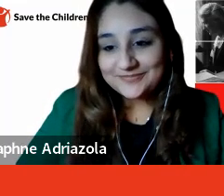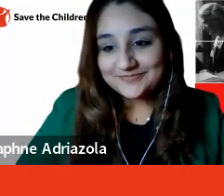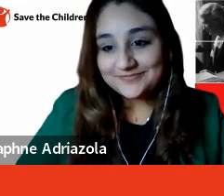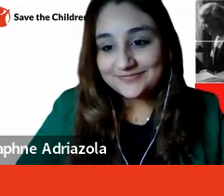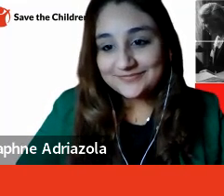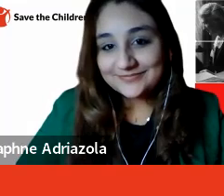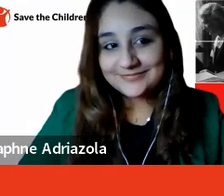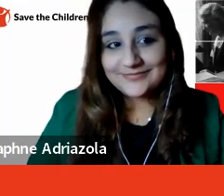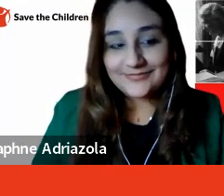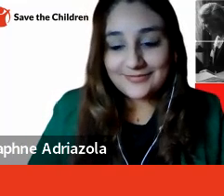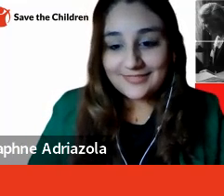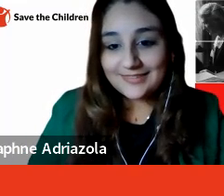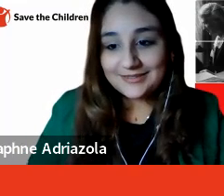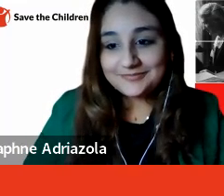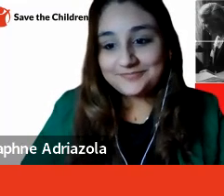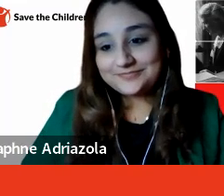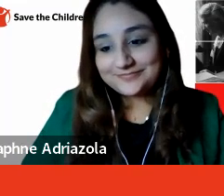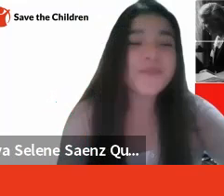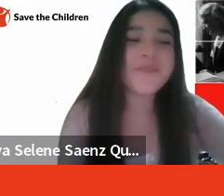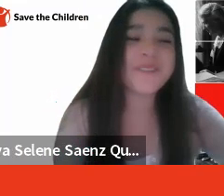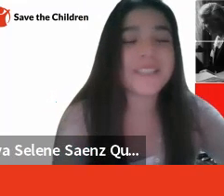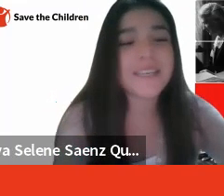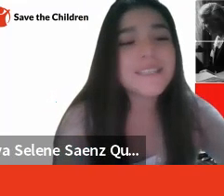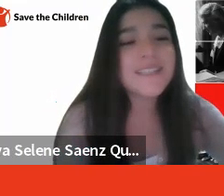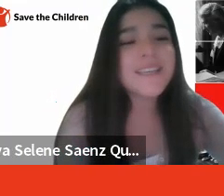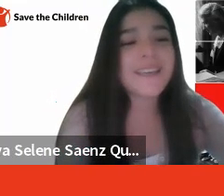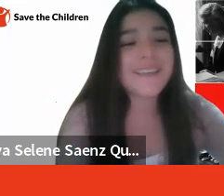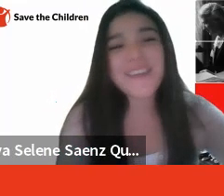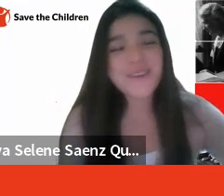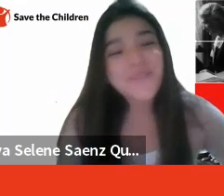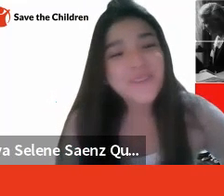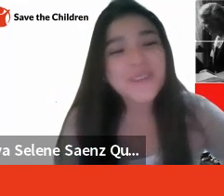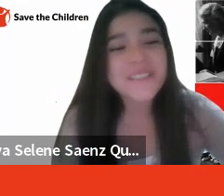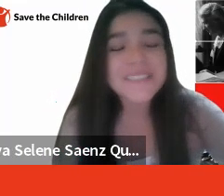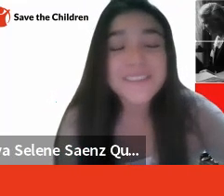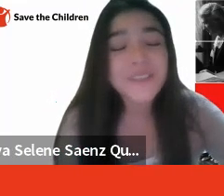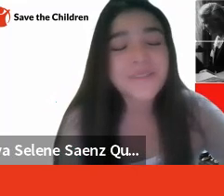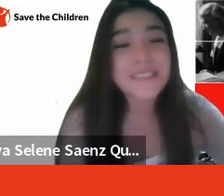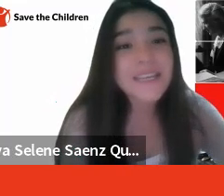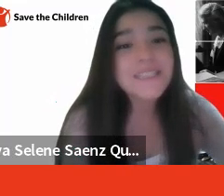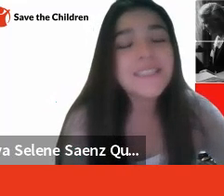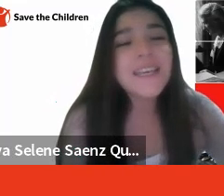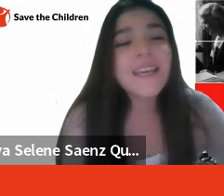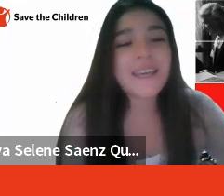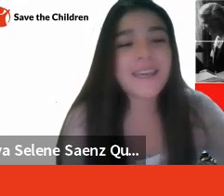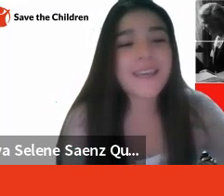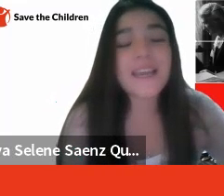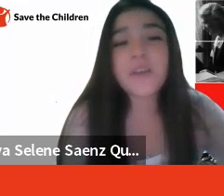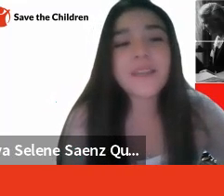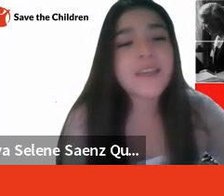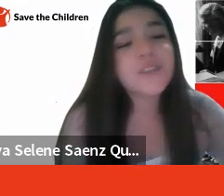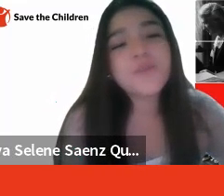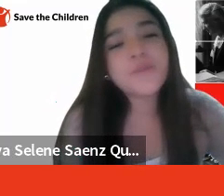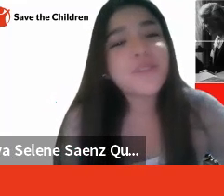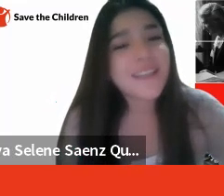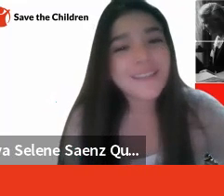presentación. Sí, ¿qué tal? Bueno, ¿qué tal con todos? Muy buenos días. Ya dijo Daphne, mi nombre es Eva, soy Eva Sáenz. Y al